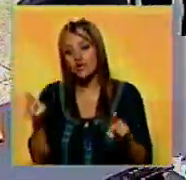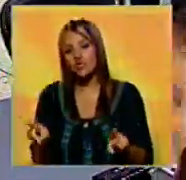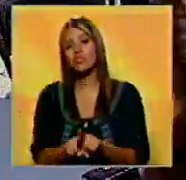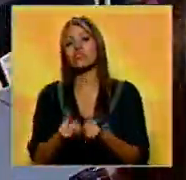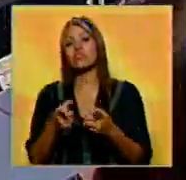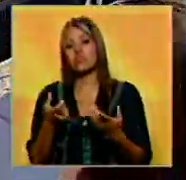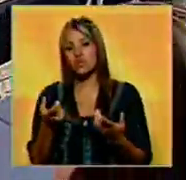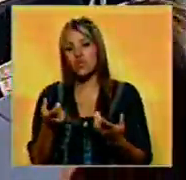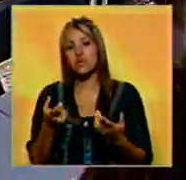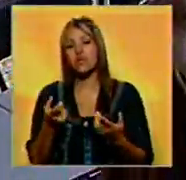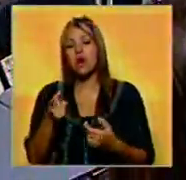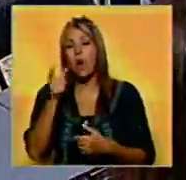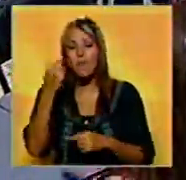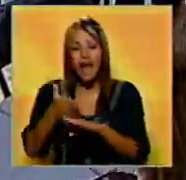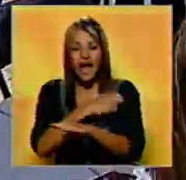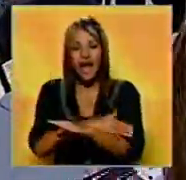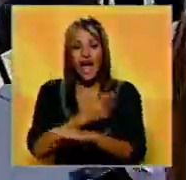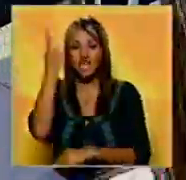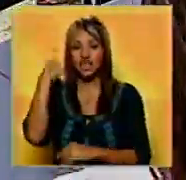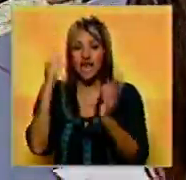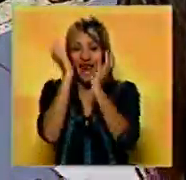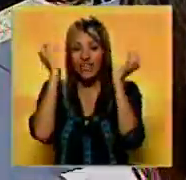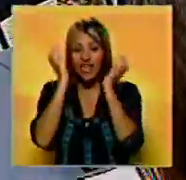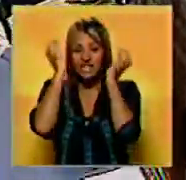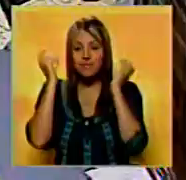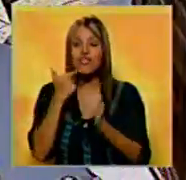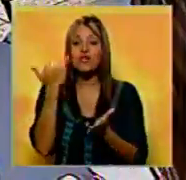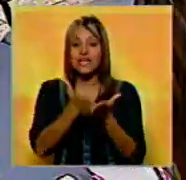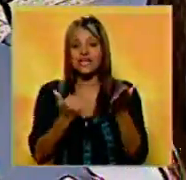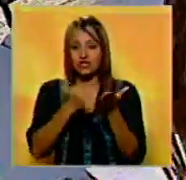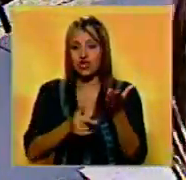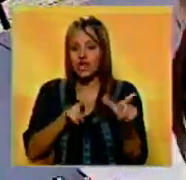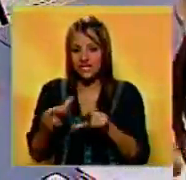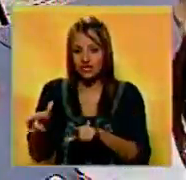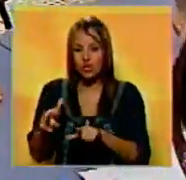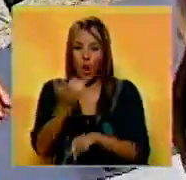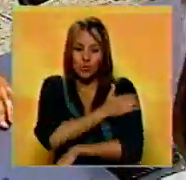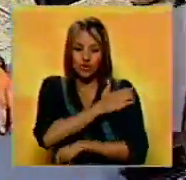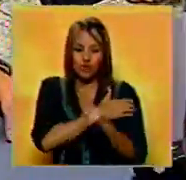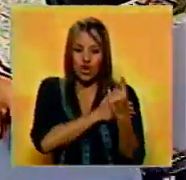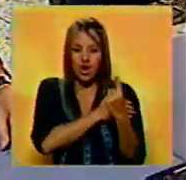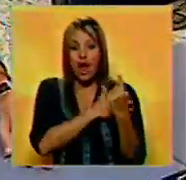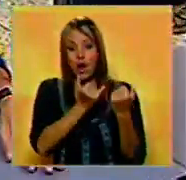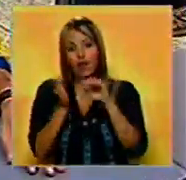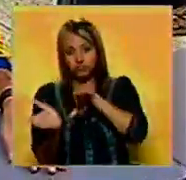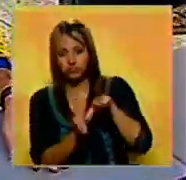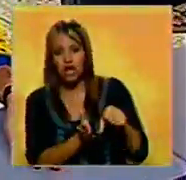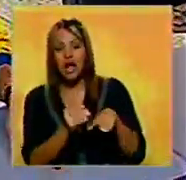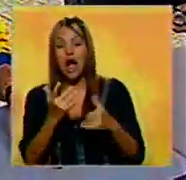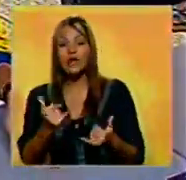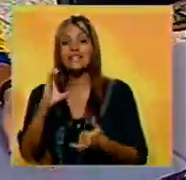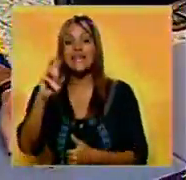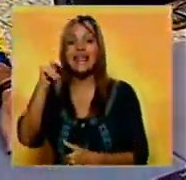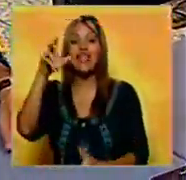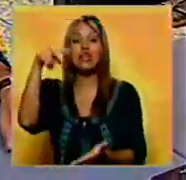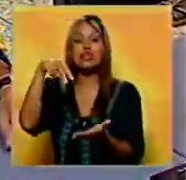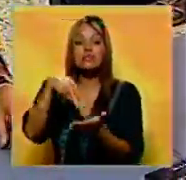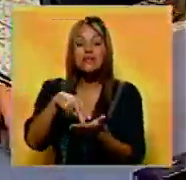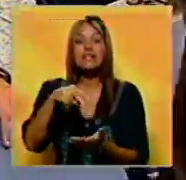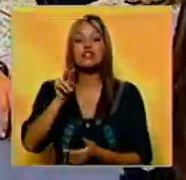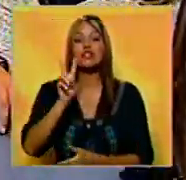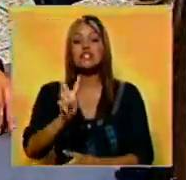así. Antonio Ledesma el día de ayer hizo esta inscripción. El CNE ha recibido hasta un total, hasta ahora,